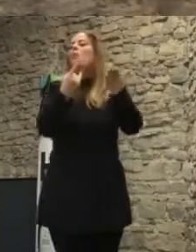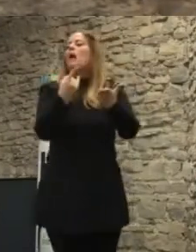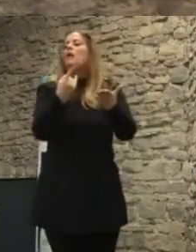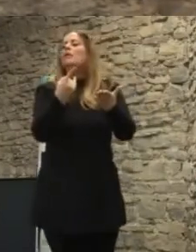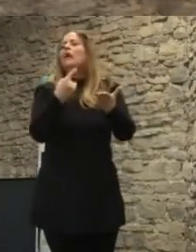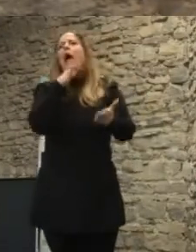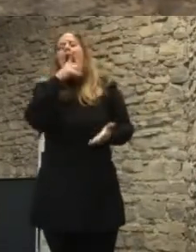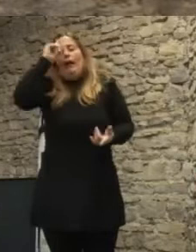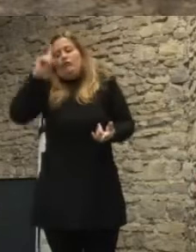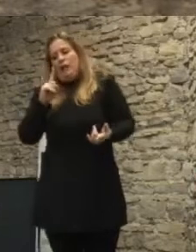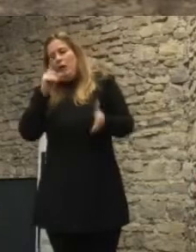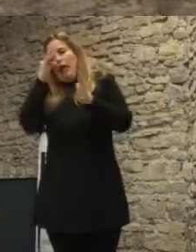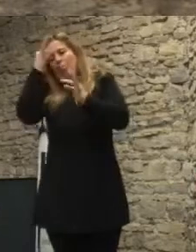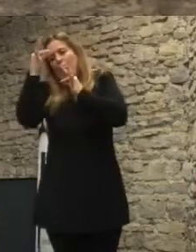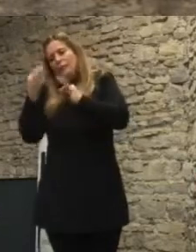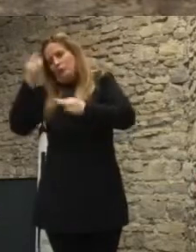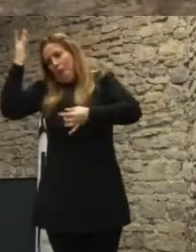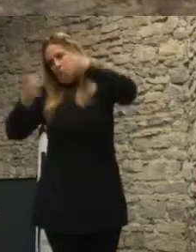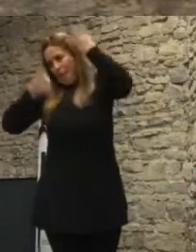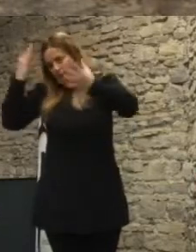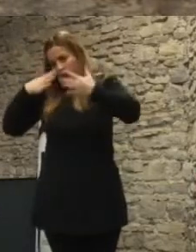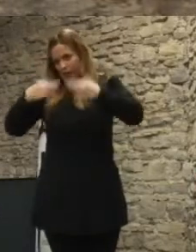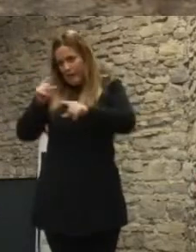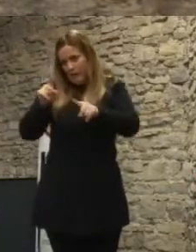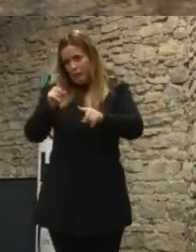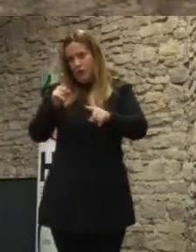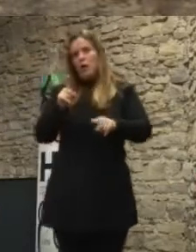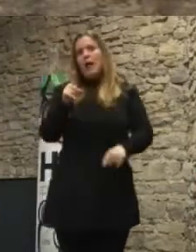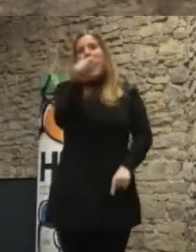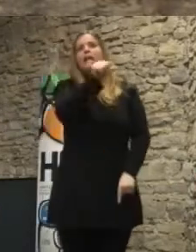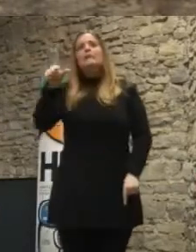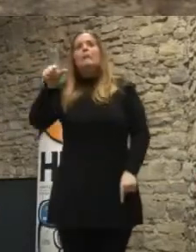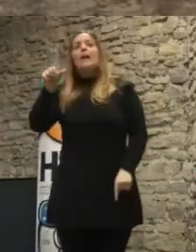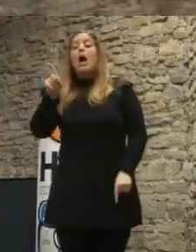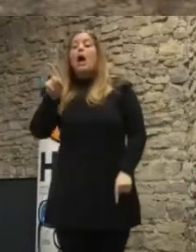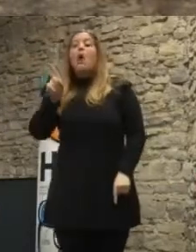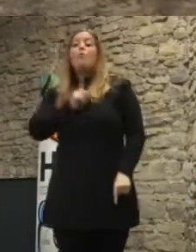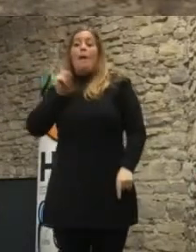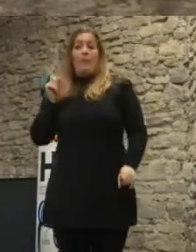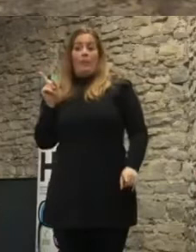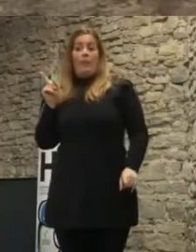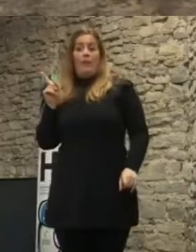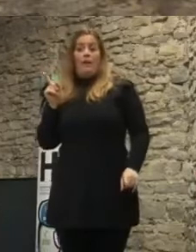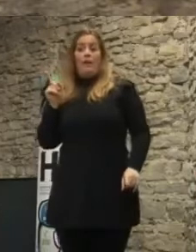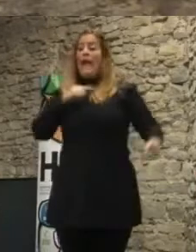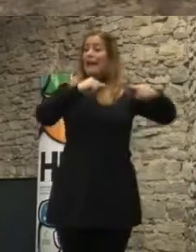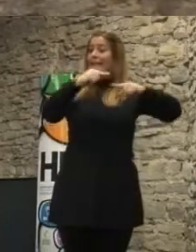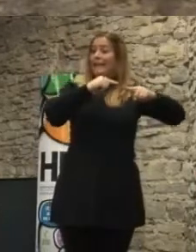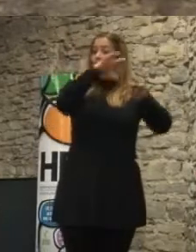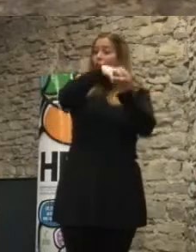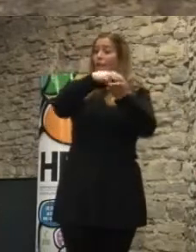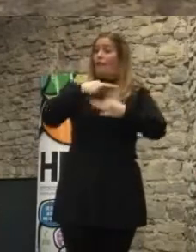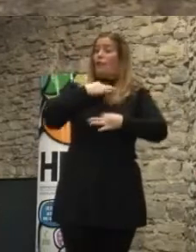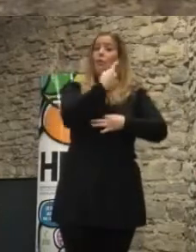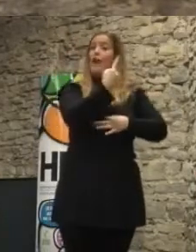decir, diré sin ajustarme a la realidad, pues una vez a la semana o una vez cuando... el director o la directora del centro cívico salía a